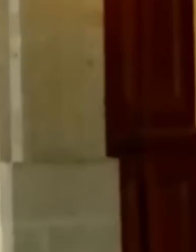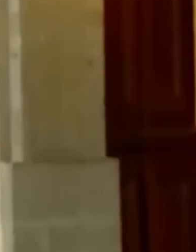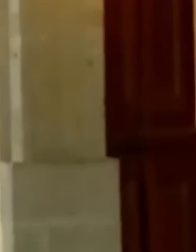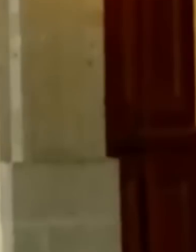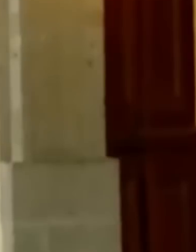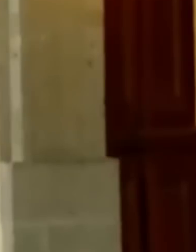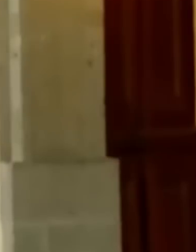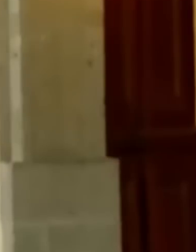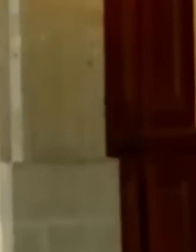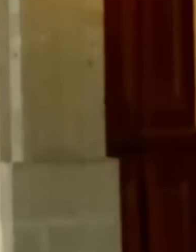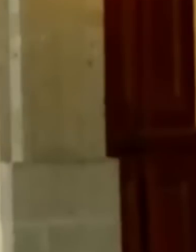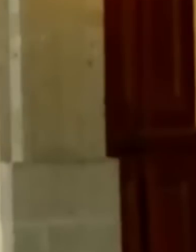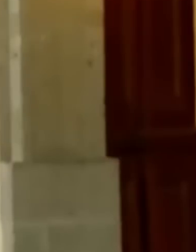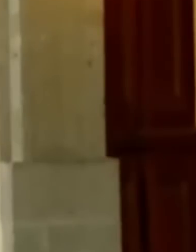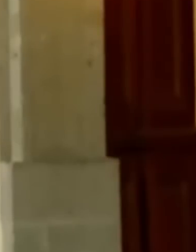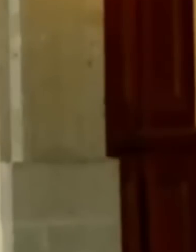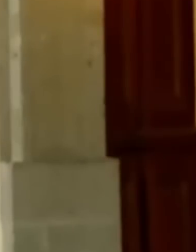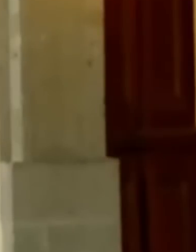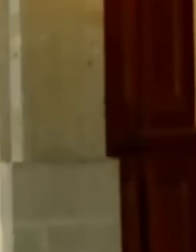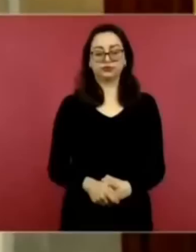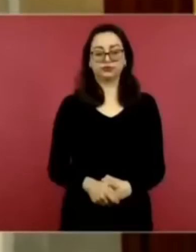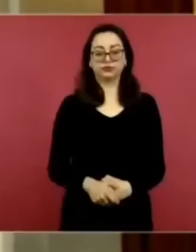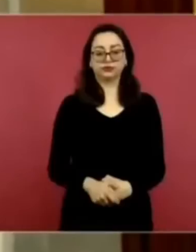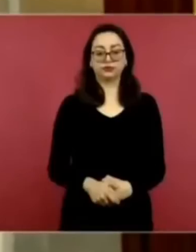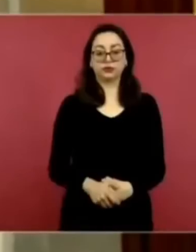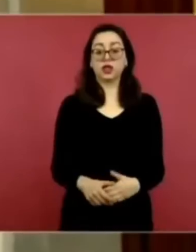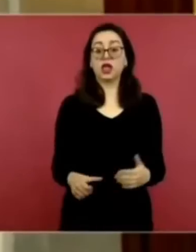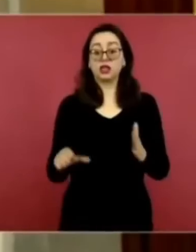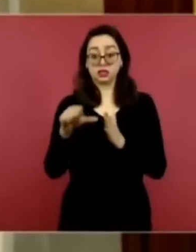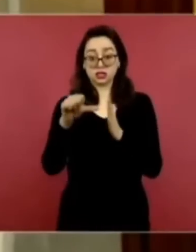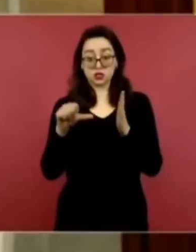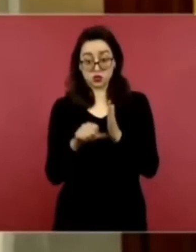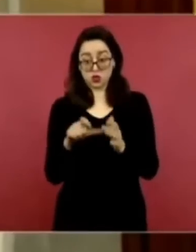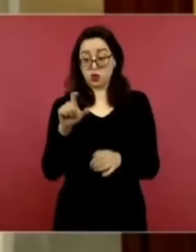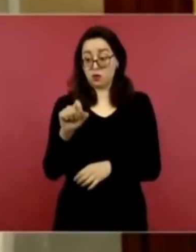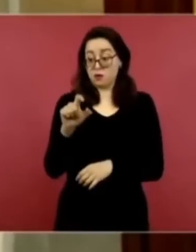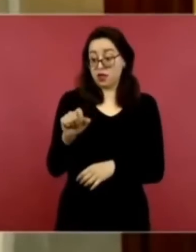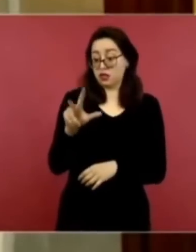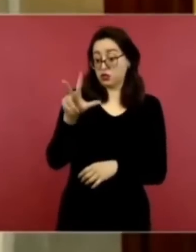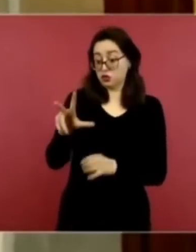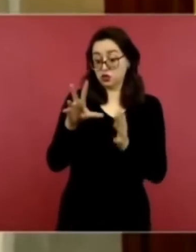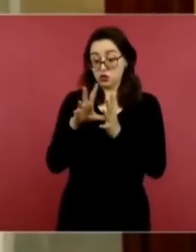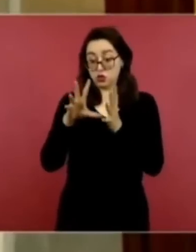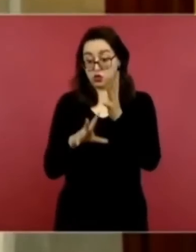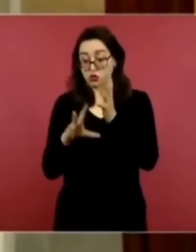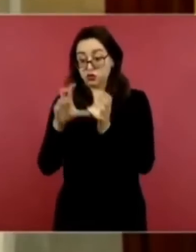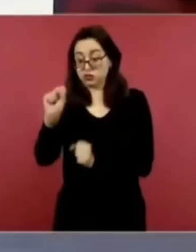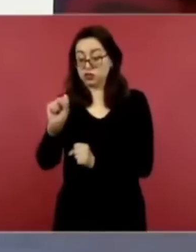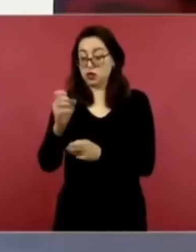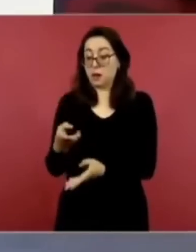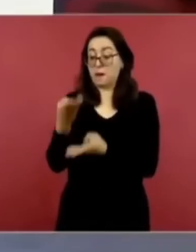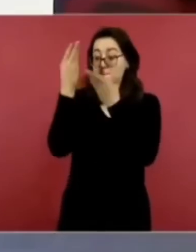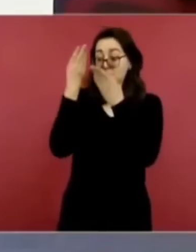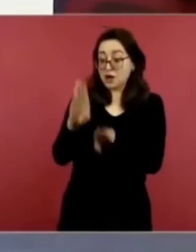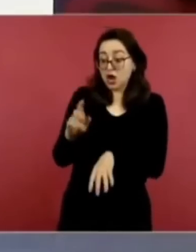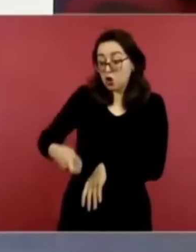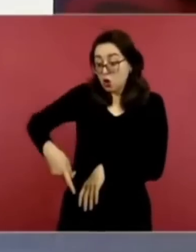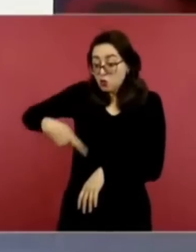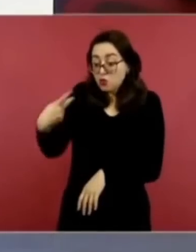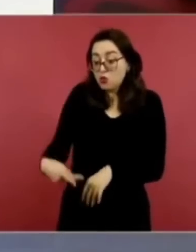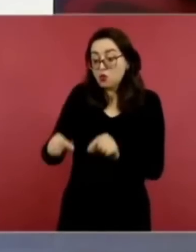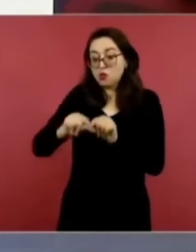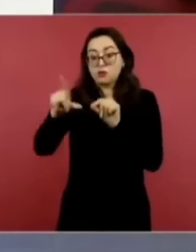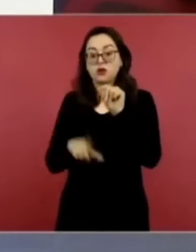eliminando el párrafo que reservaba al Estado la prestación del servicio público de banca y crédito.